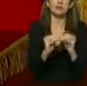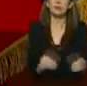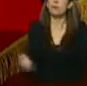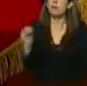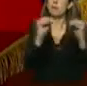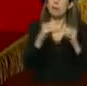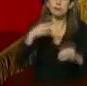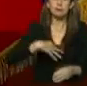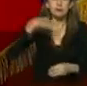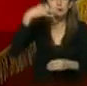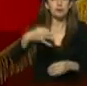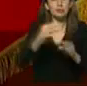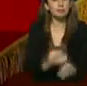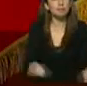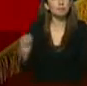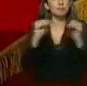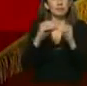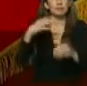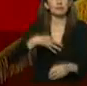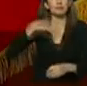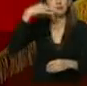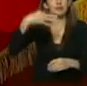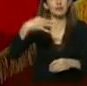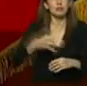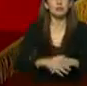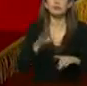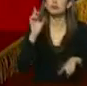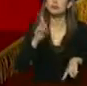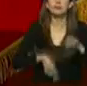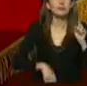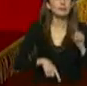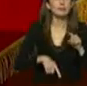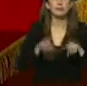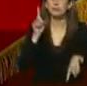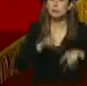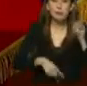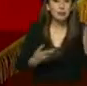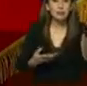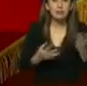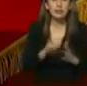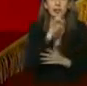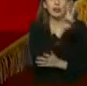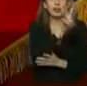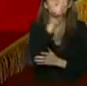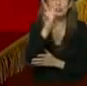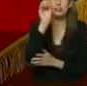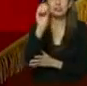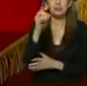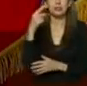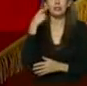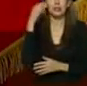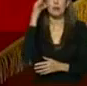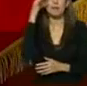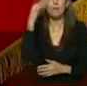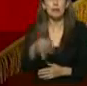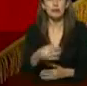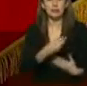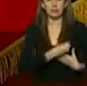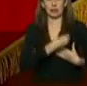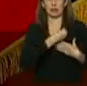disciplina, más disciplina. No puede ser posible que de las 220 pruebas del coronavirus realizadas en las últimas